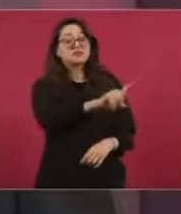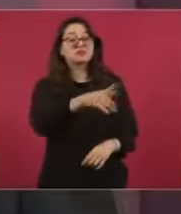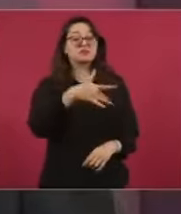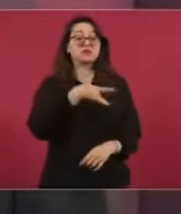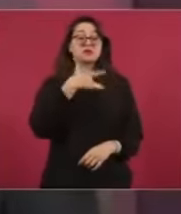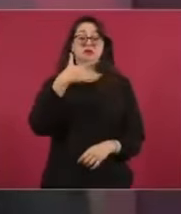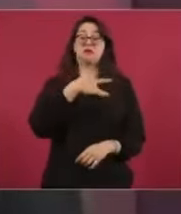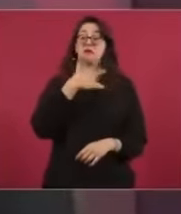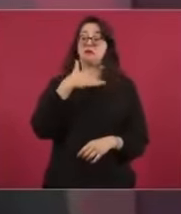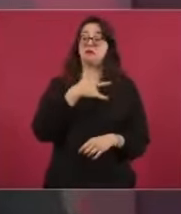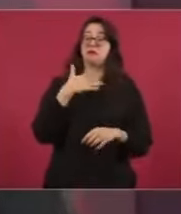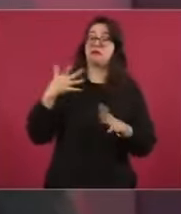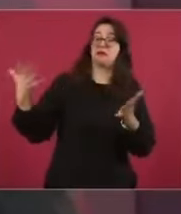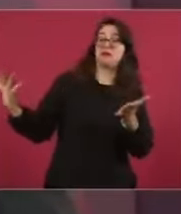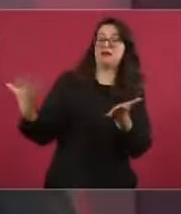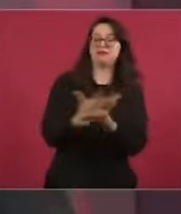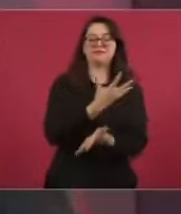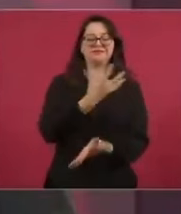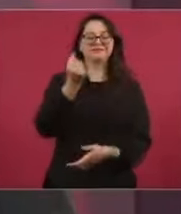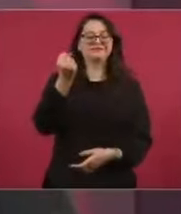pírrica,